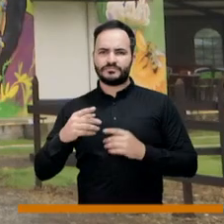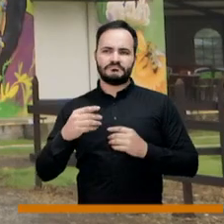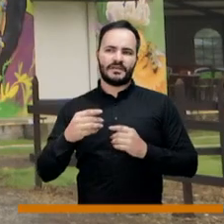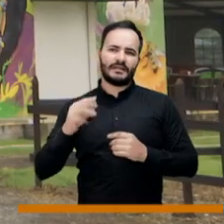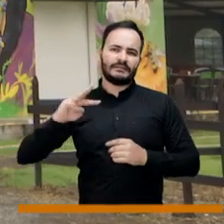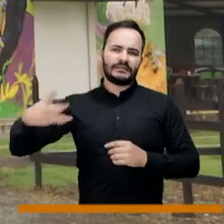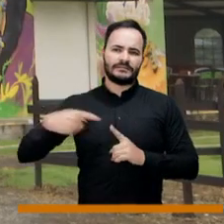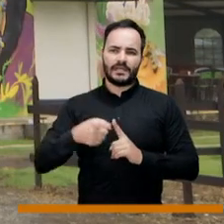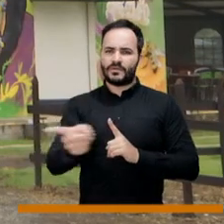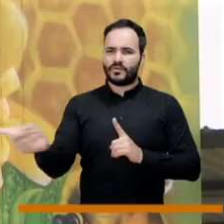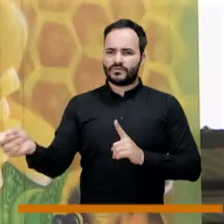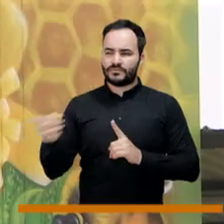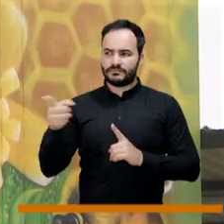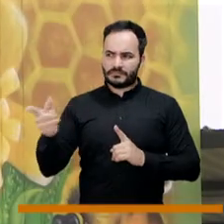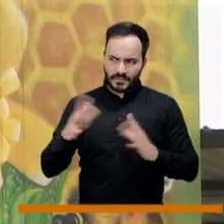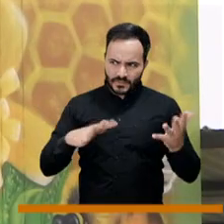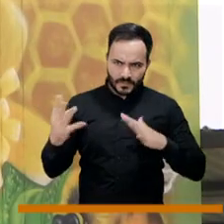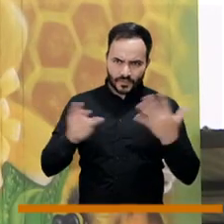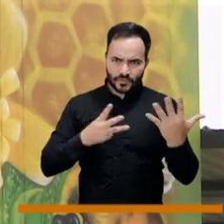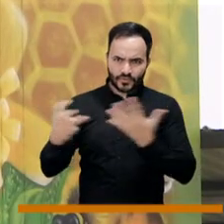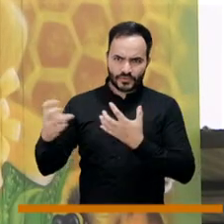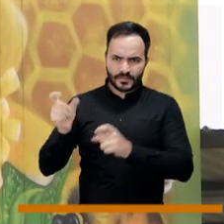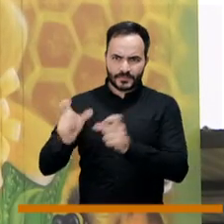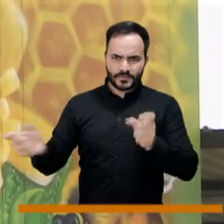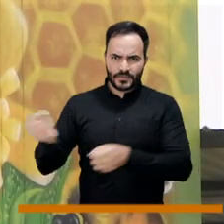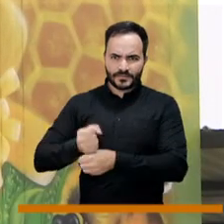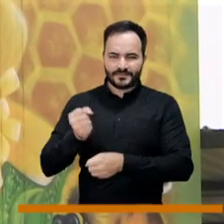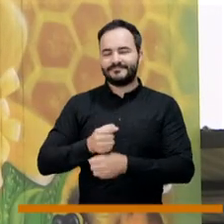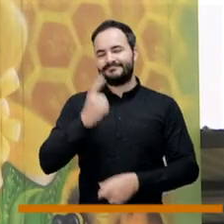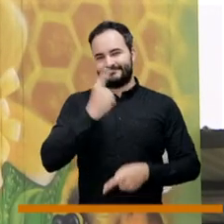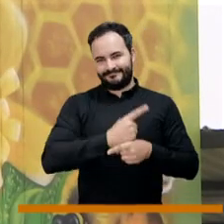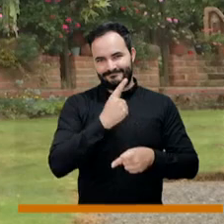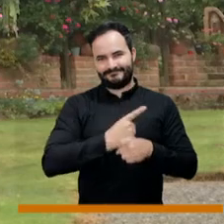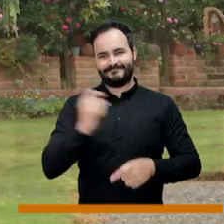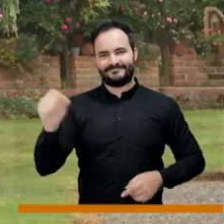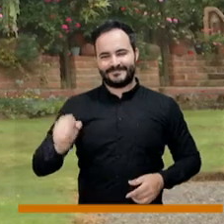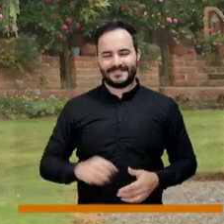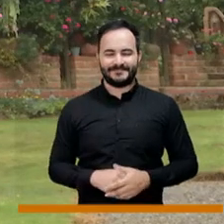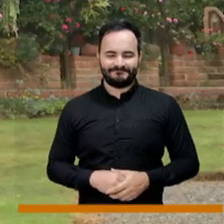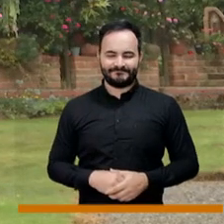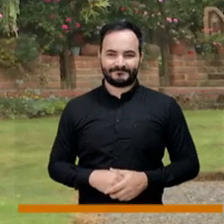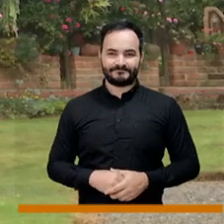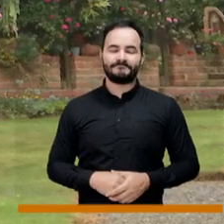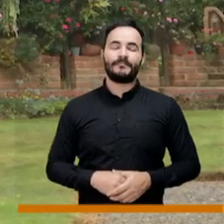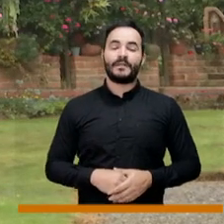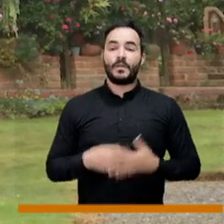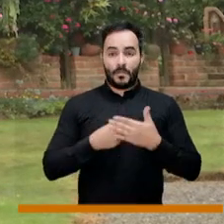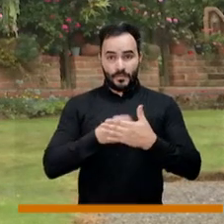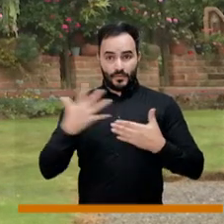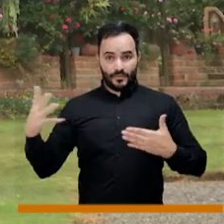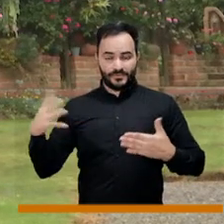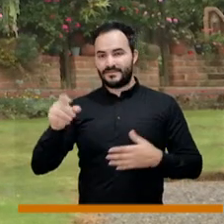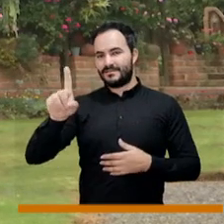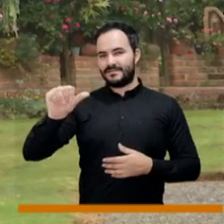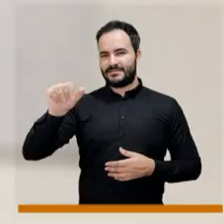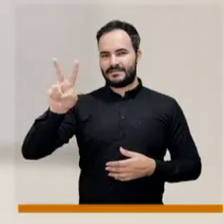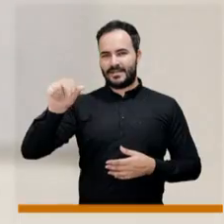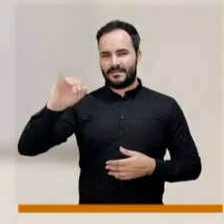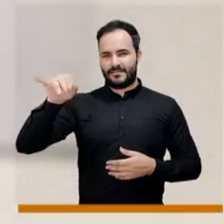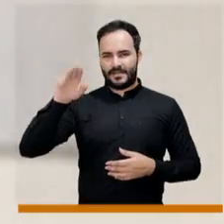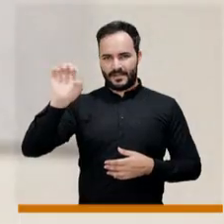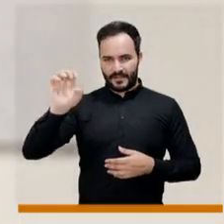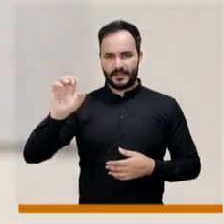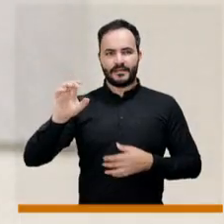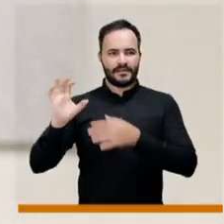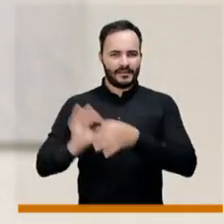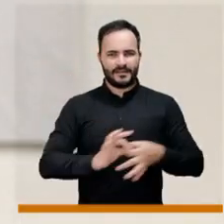se calcula que pueden llegar a unos 800 y hasta más colaboradores. Correcto. Bueno, Fruto Salvaje,